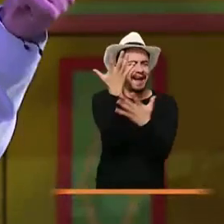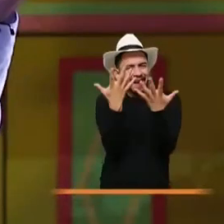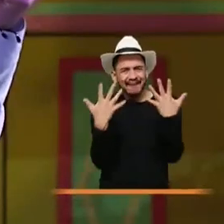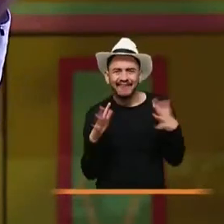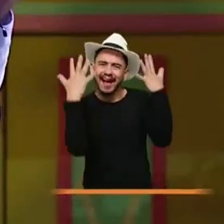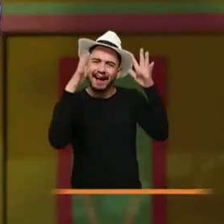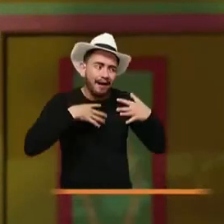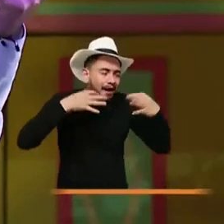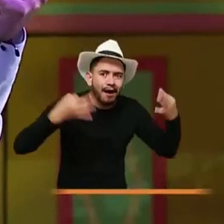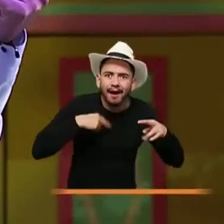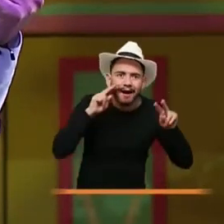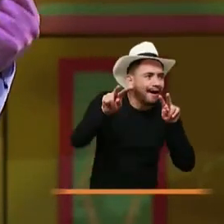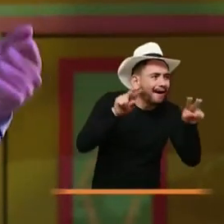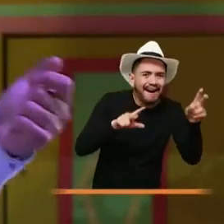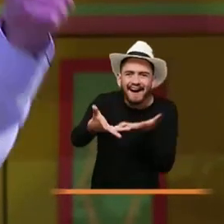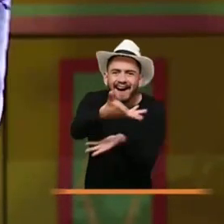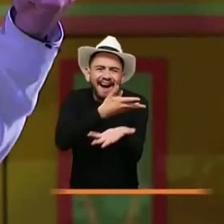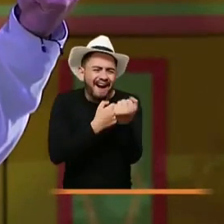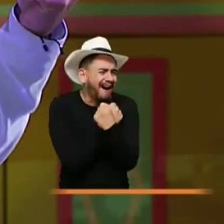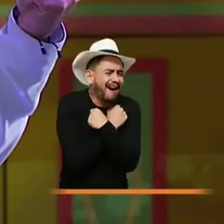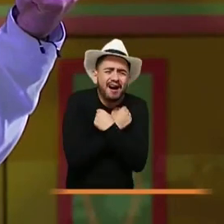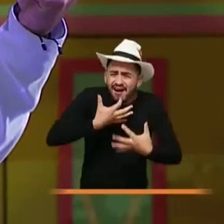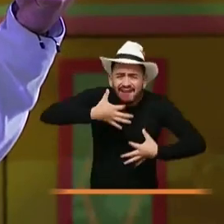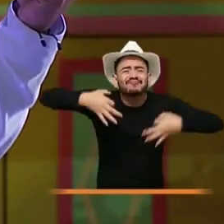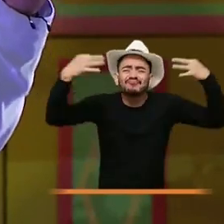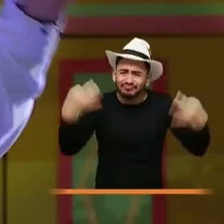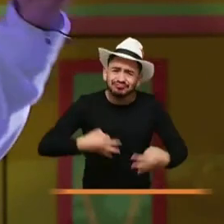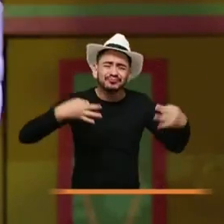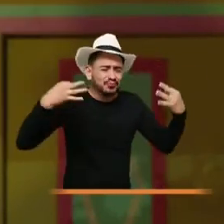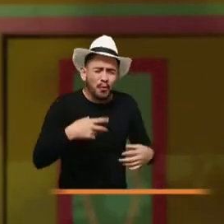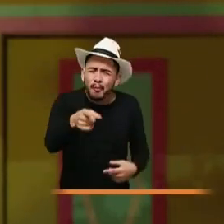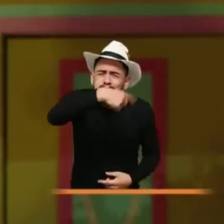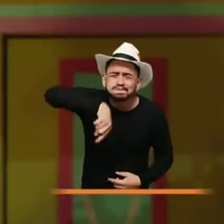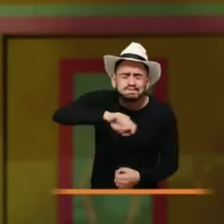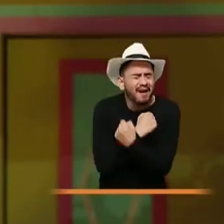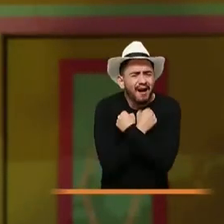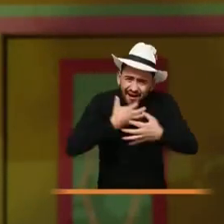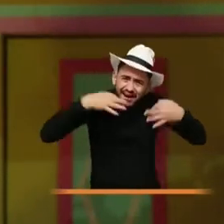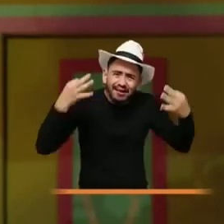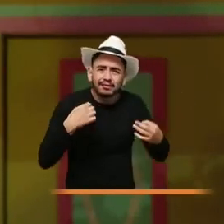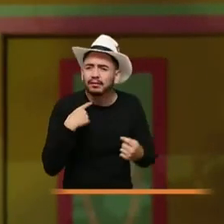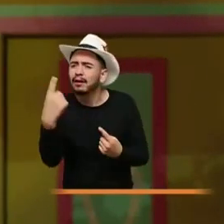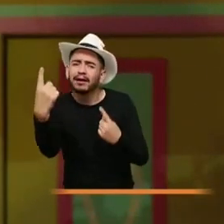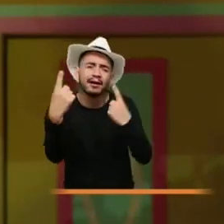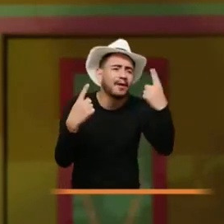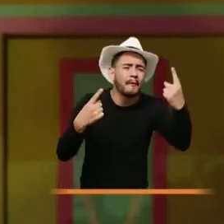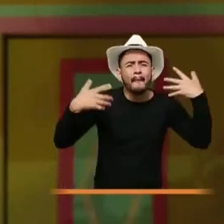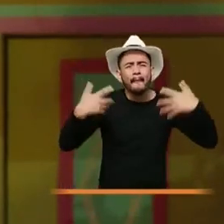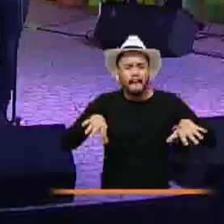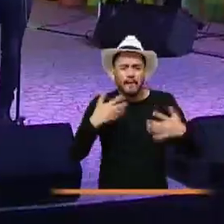ese amor verdadero cuando uno sale al encuentro cuando pasa un